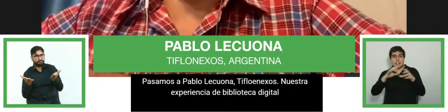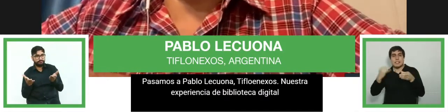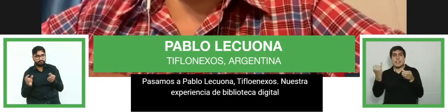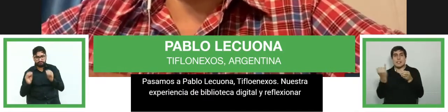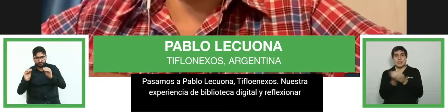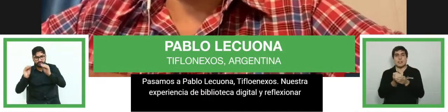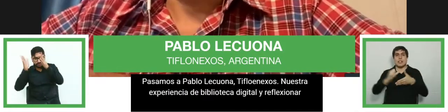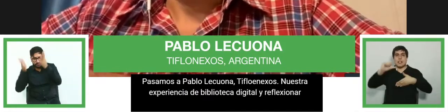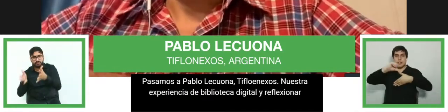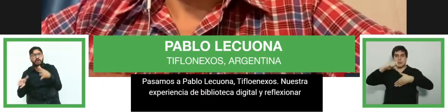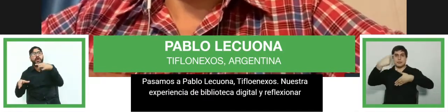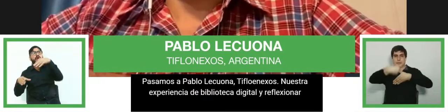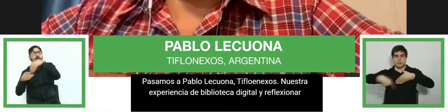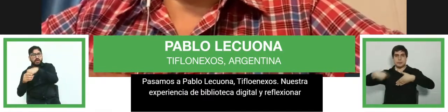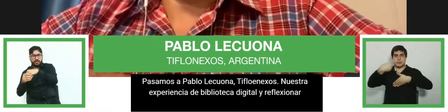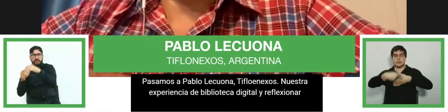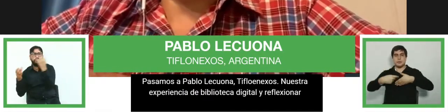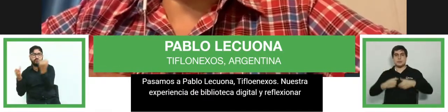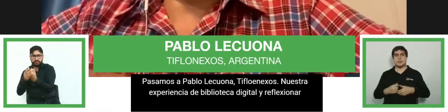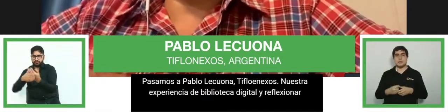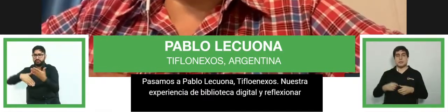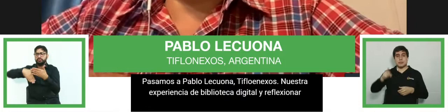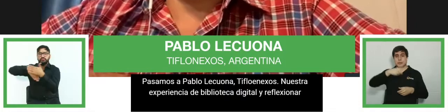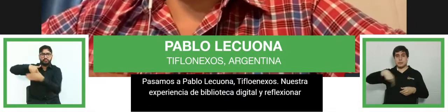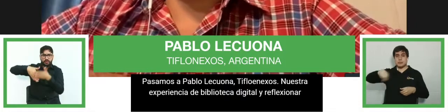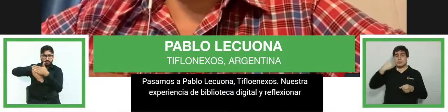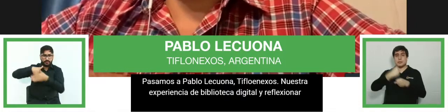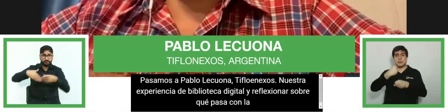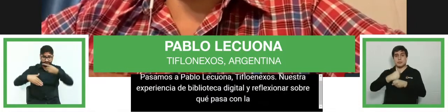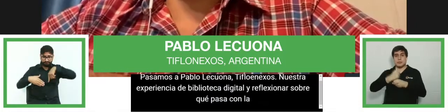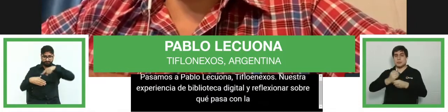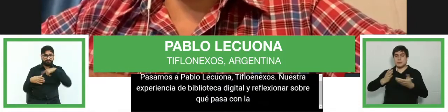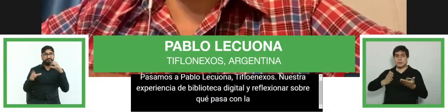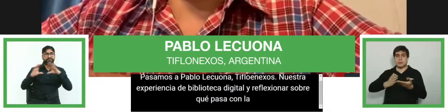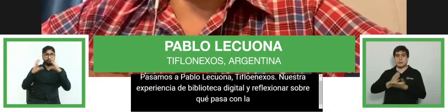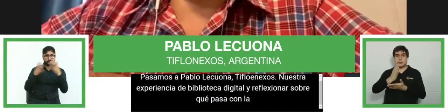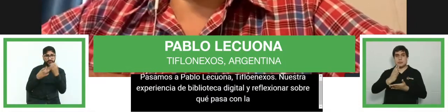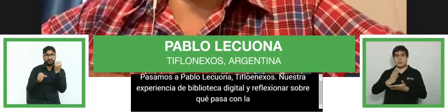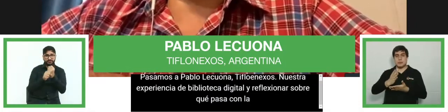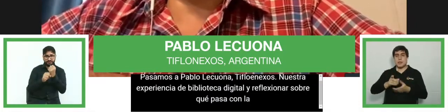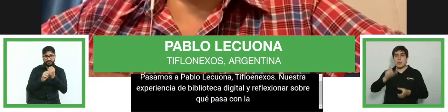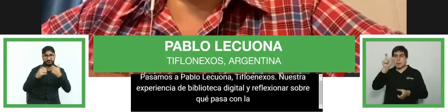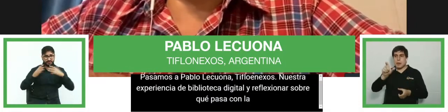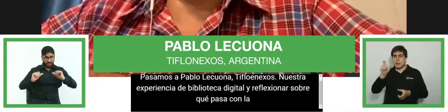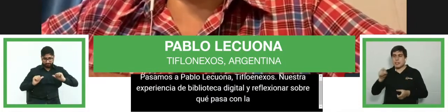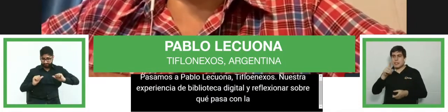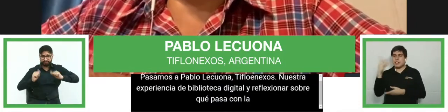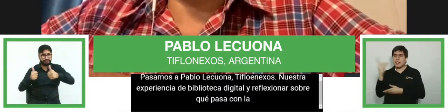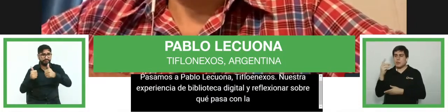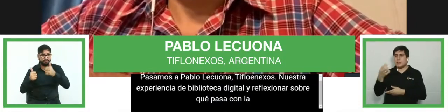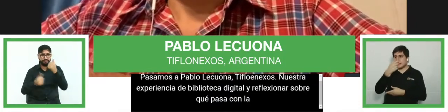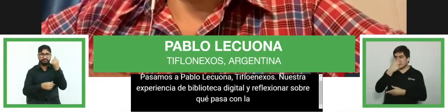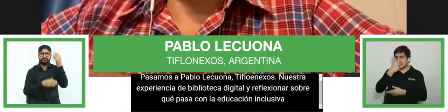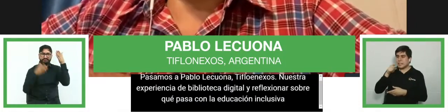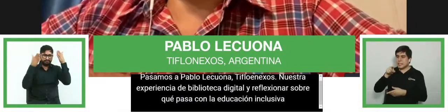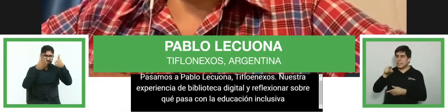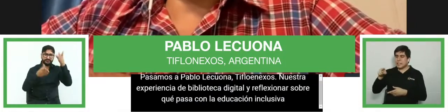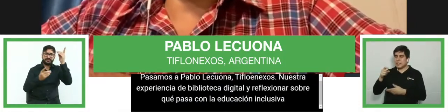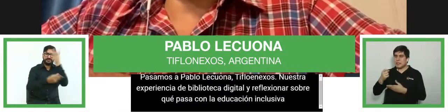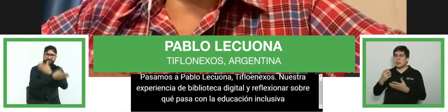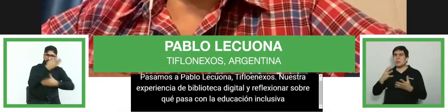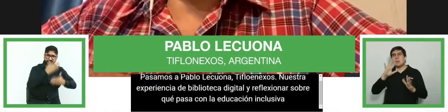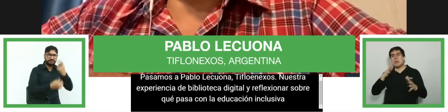en Latinoamérica. Nuestro trabajo surge a partir de la misma necesidad de las personas con discapacidad visual allá